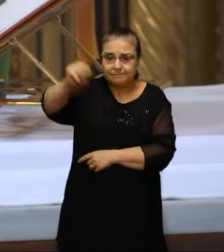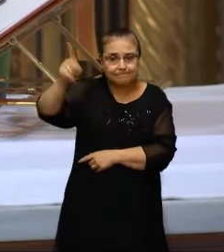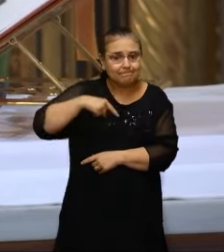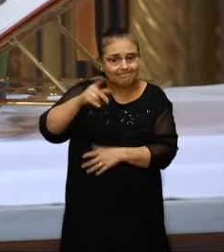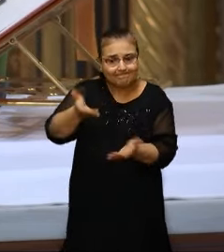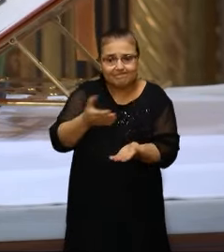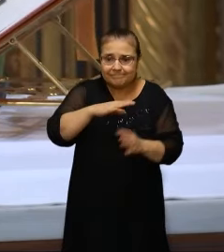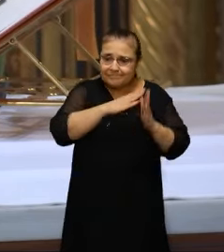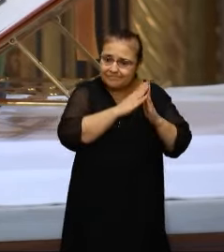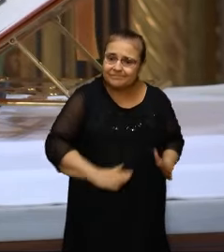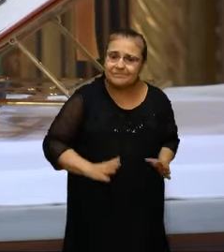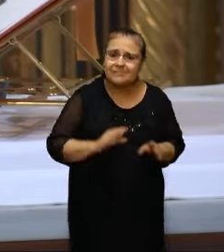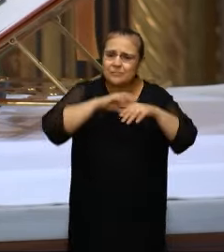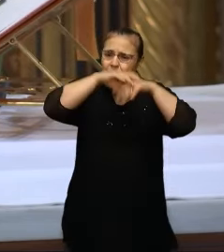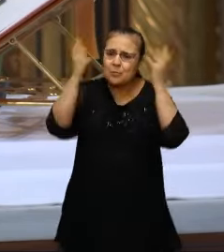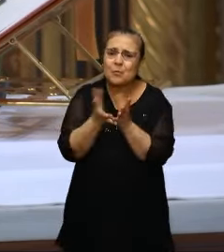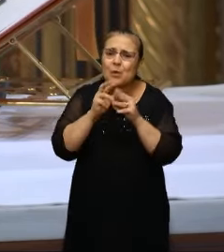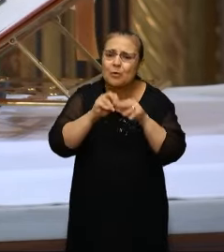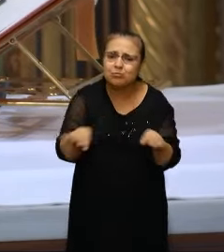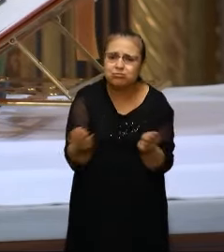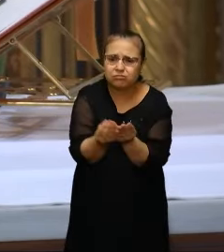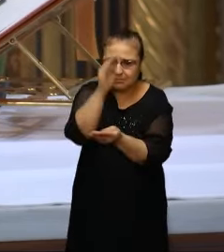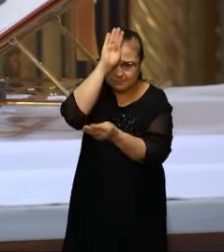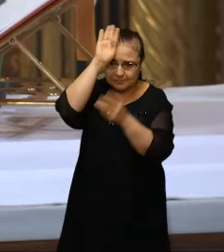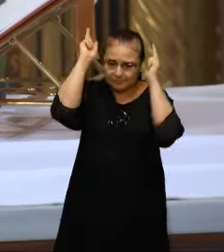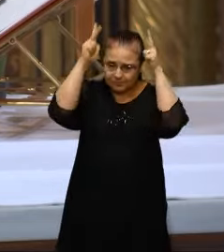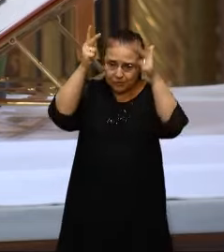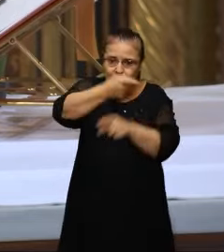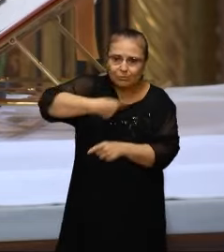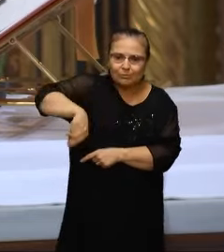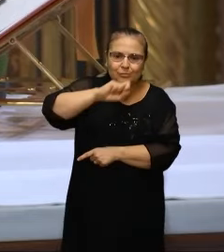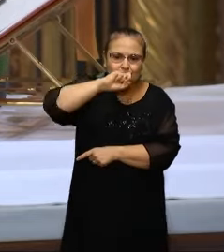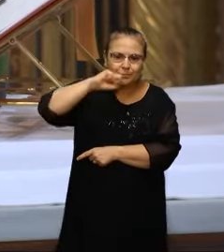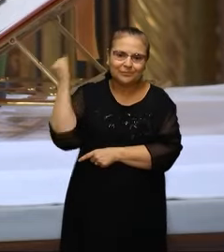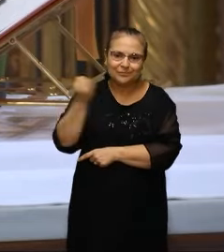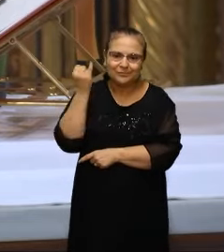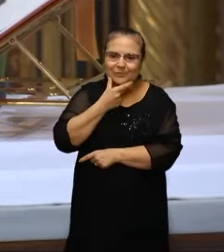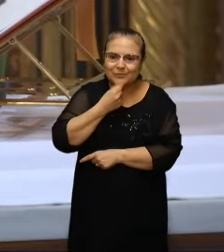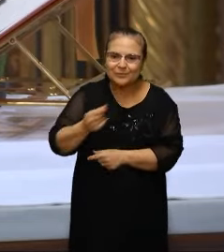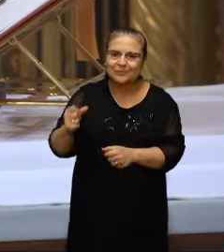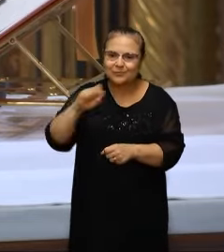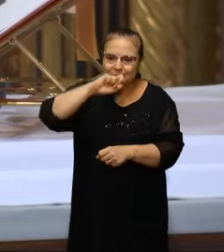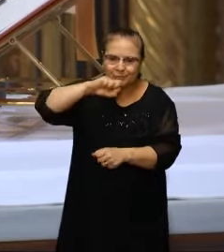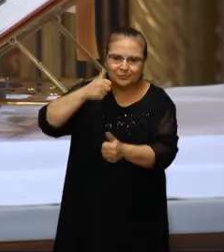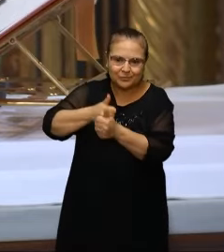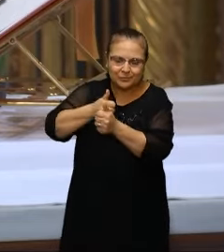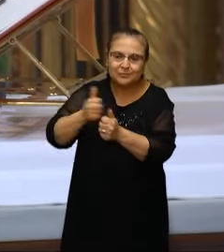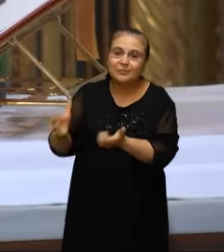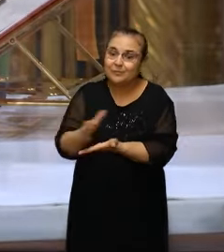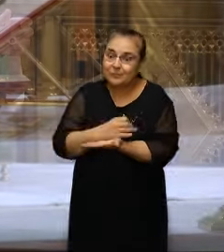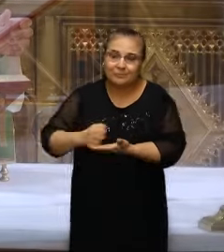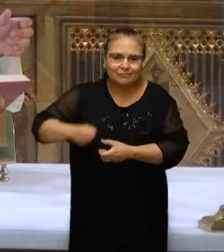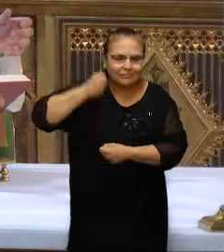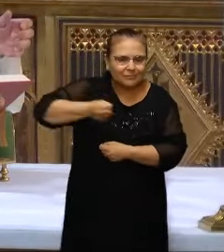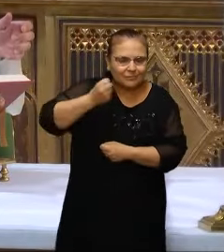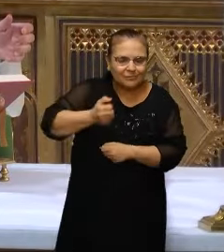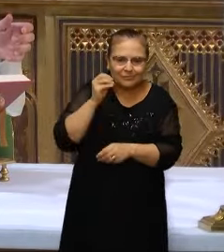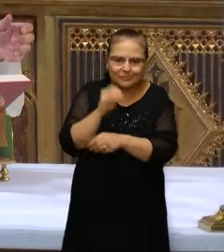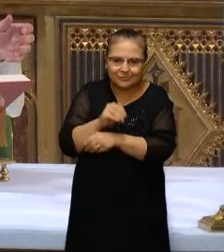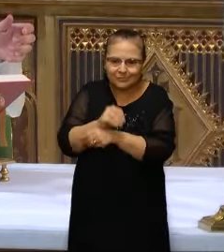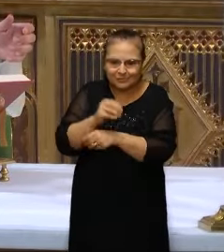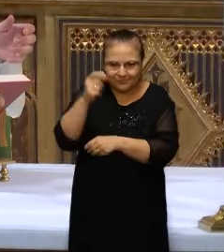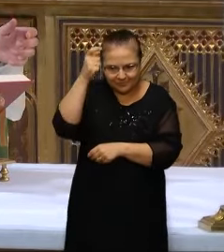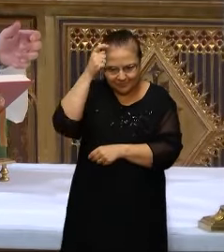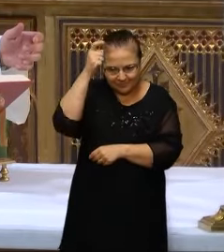señor de tu iglesia extendida por toda la Tierra y con el Papa Francisco con nuestro Obispo José y sus obispos auxiliares y todos los